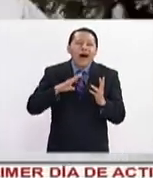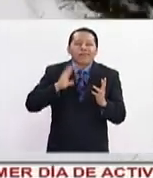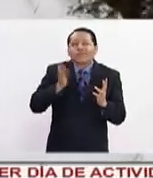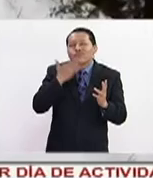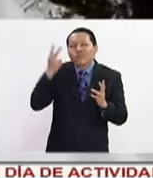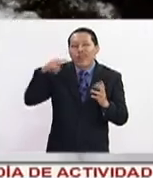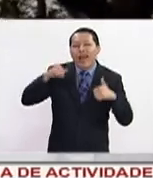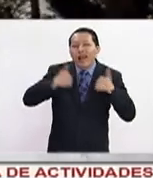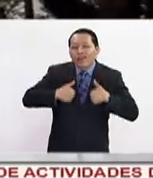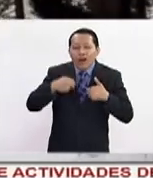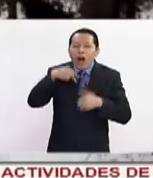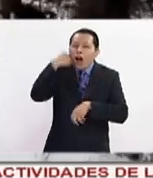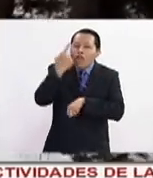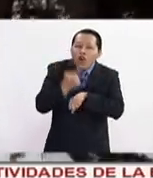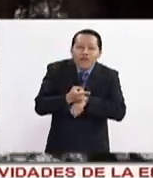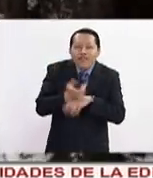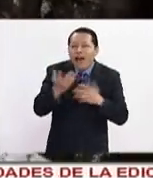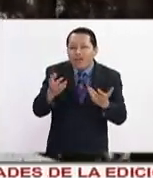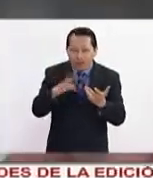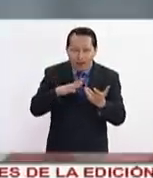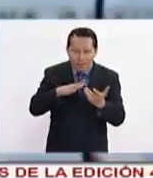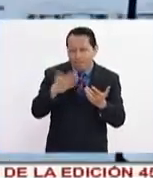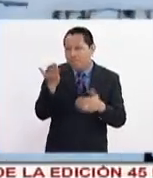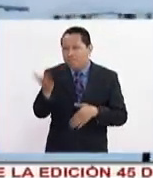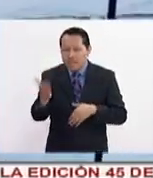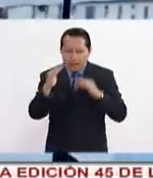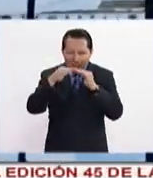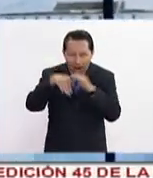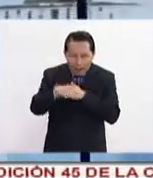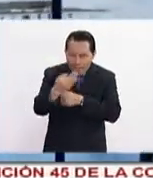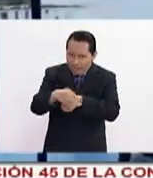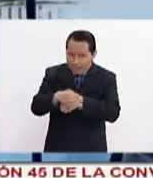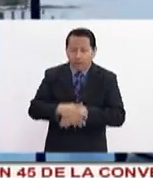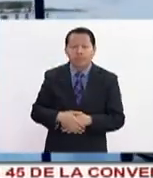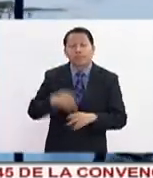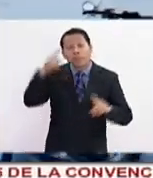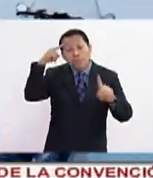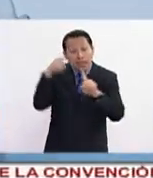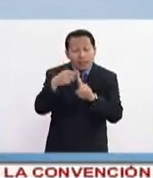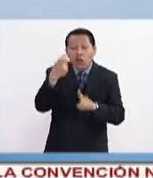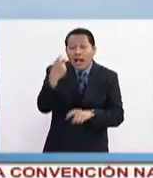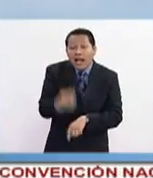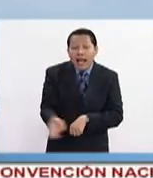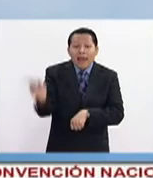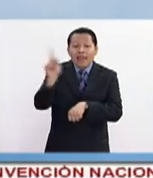de voluntariado a cambio de hospedaje y comida. Nuestra misión de estos días es...